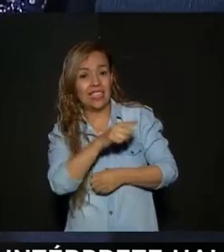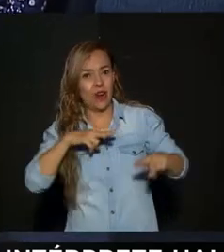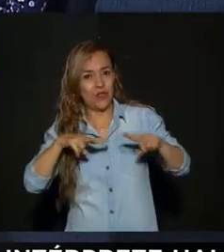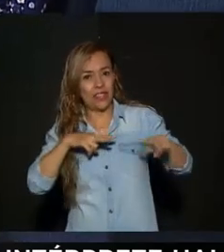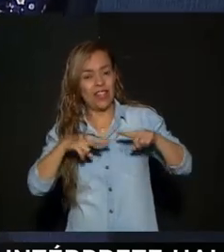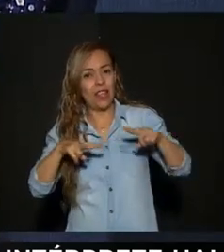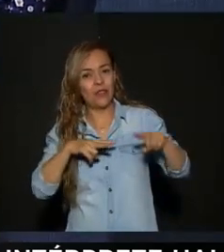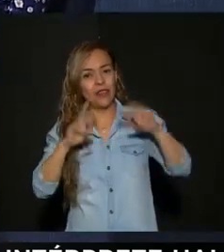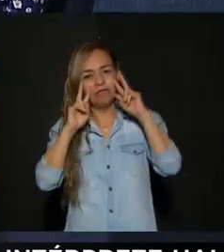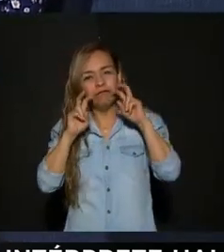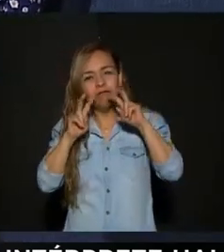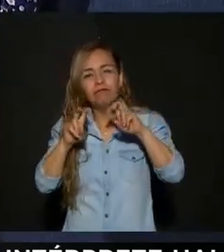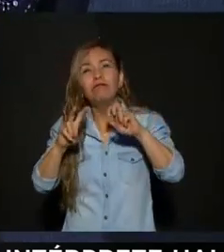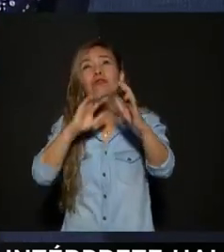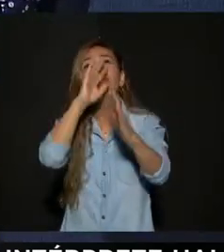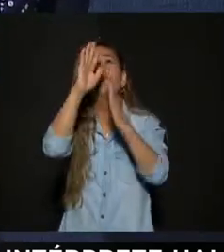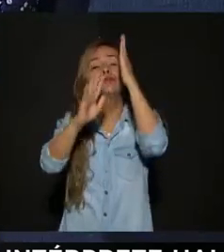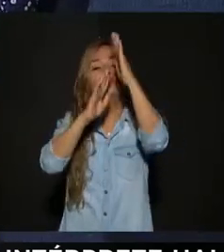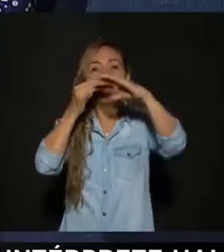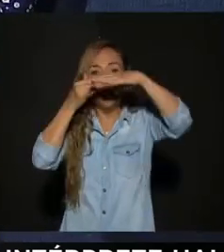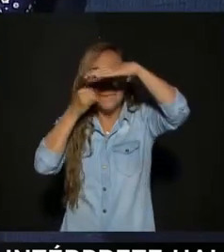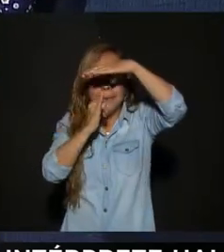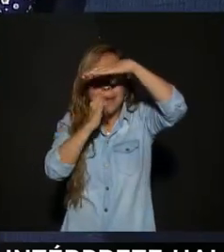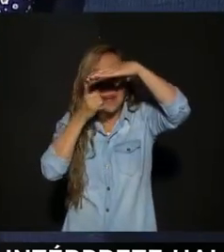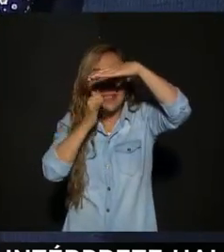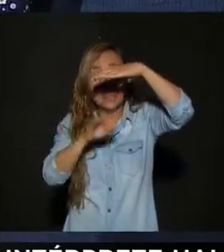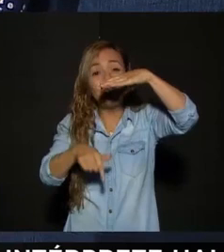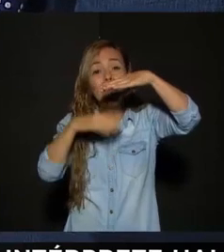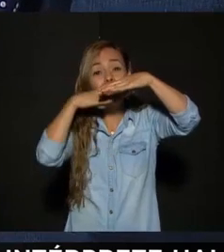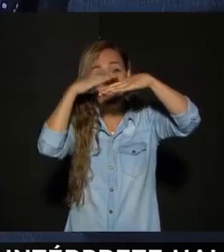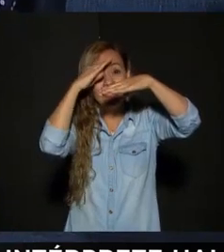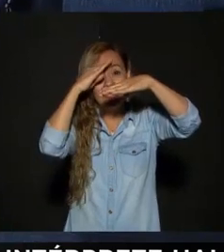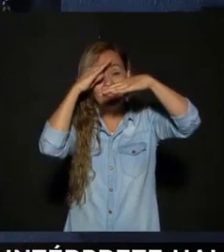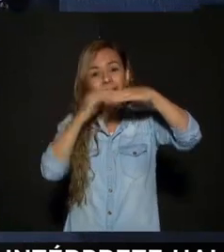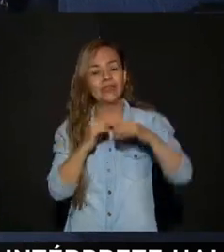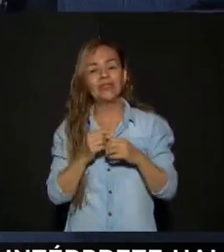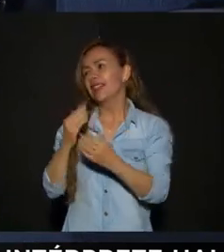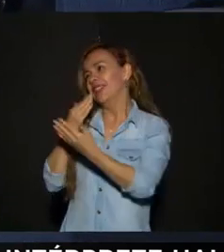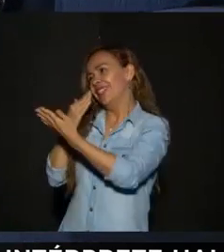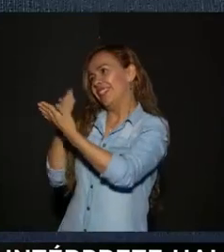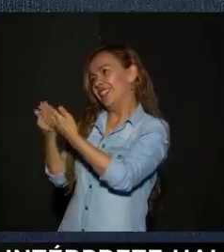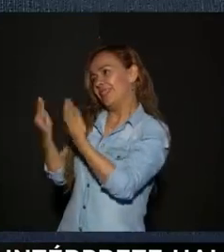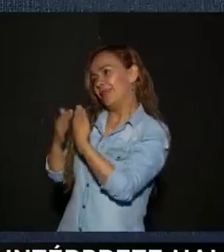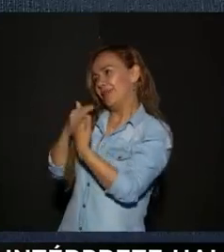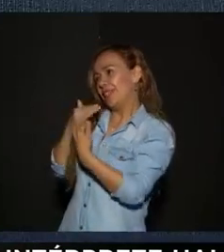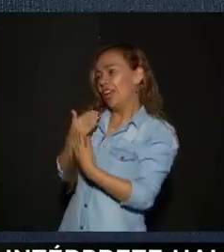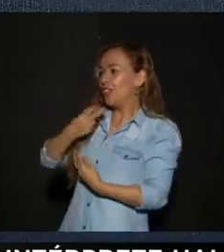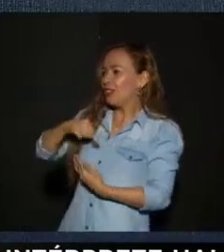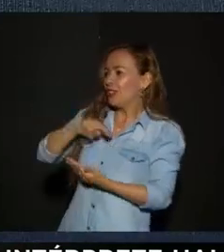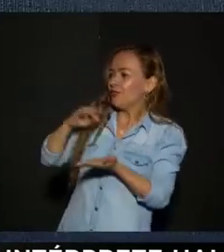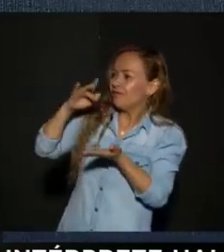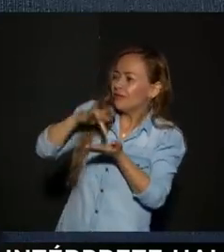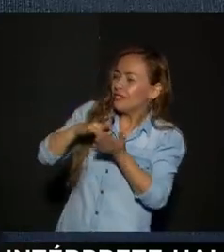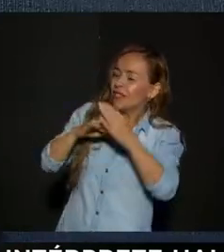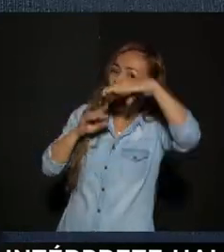Planetario de Medellín. Ángela, bienvenida. Hola, Paola. ¿Cómo estás? Muchas gracias por la invitación. Estamos súper contentos del Planetario de Medellín,